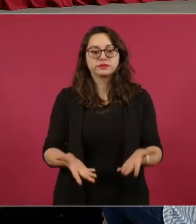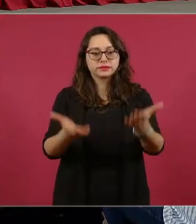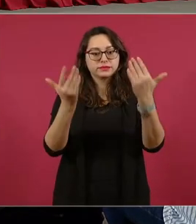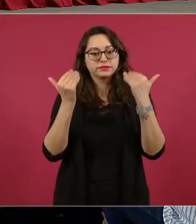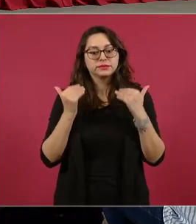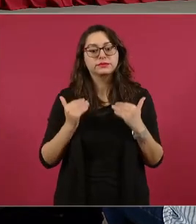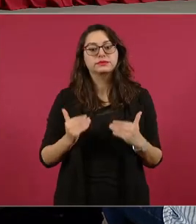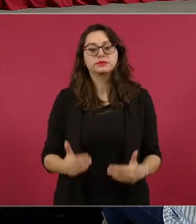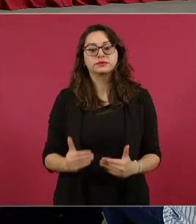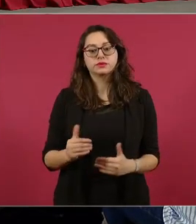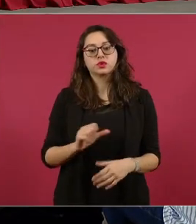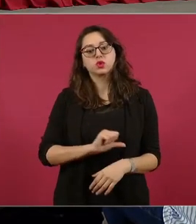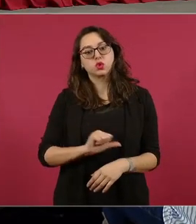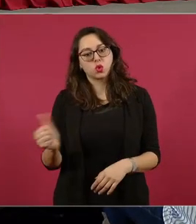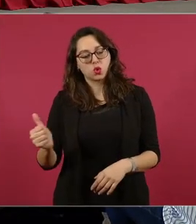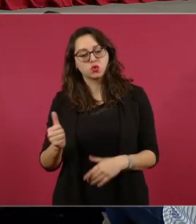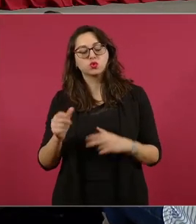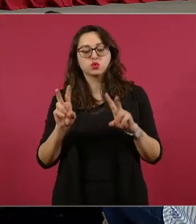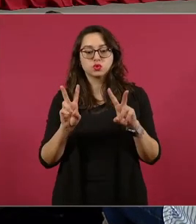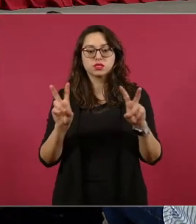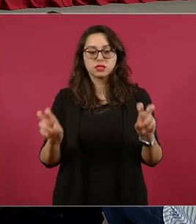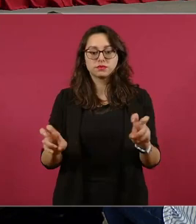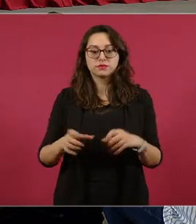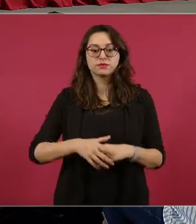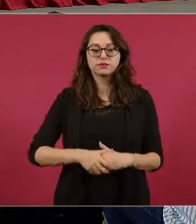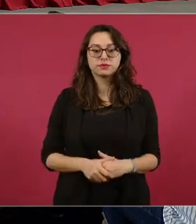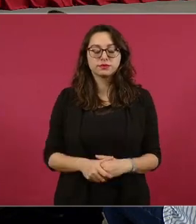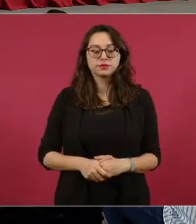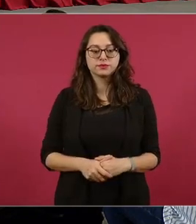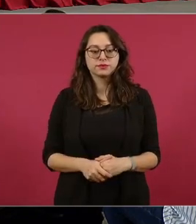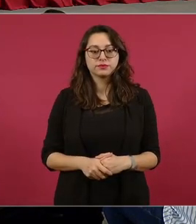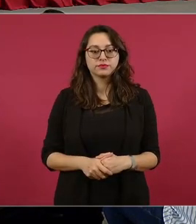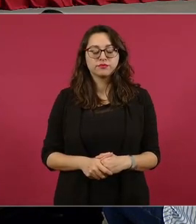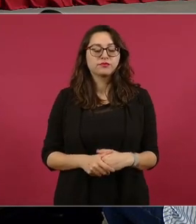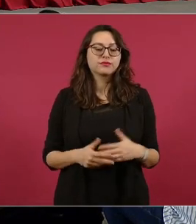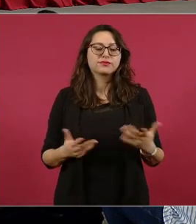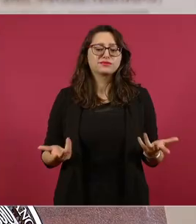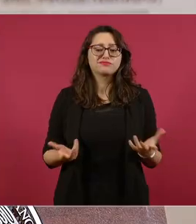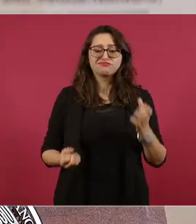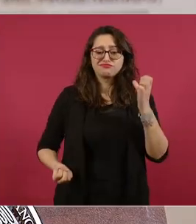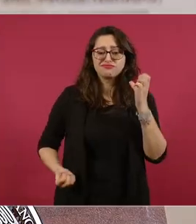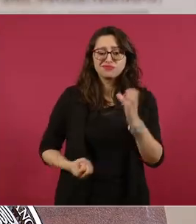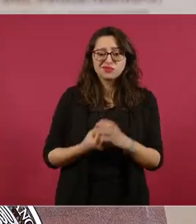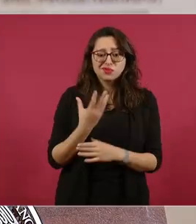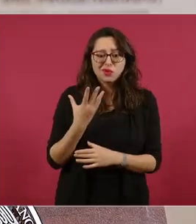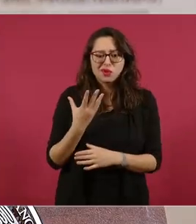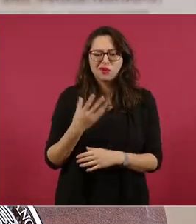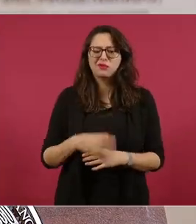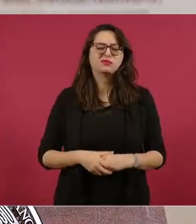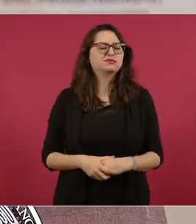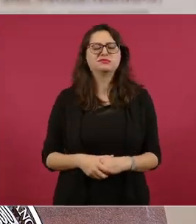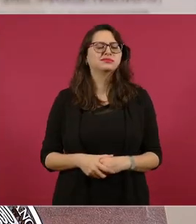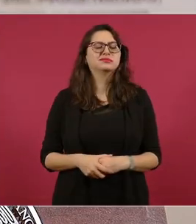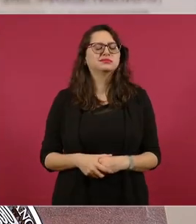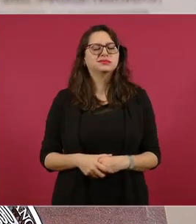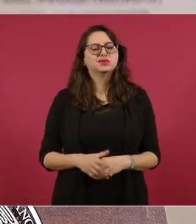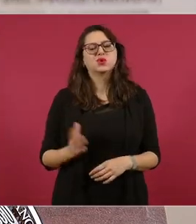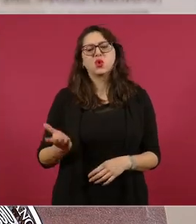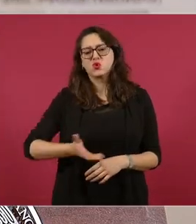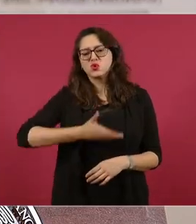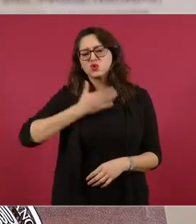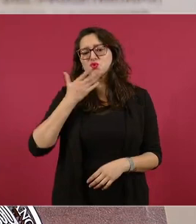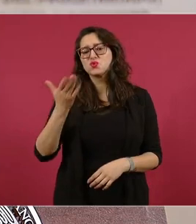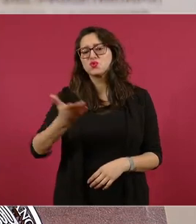vamos con algo más. Y bueno, esto ya no es novedad, es cliente frecuente de esta